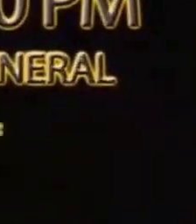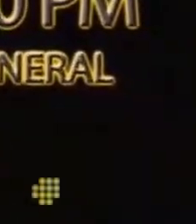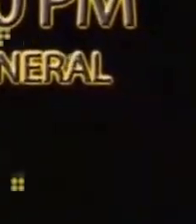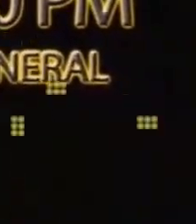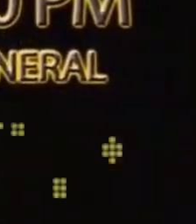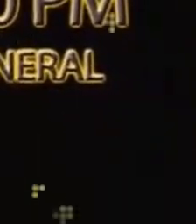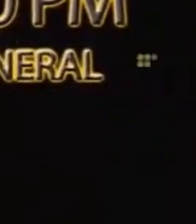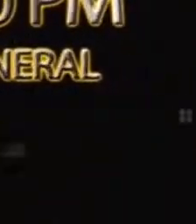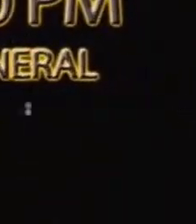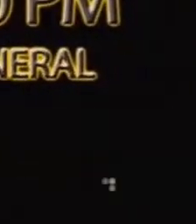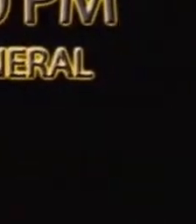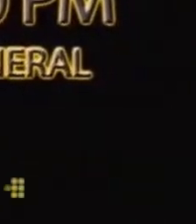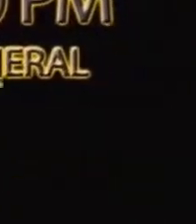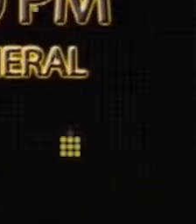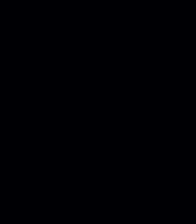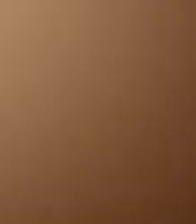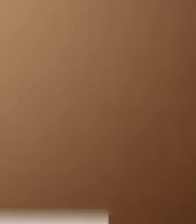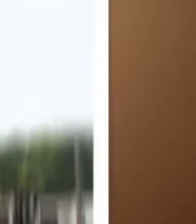septiembre, Salón Fusiana.